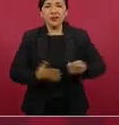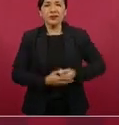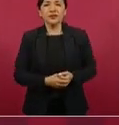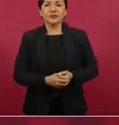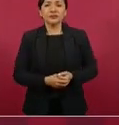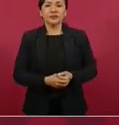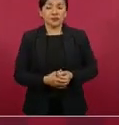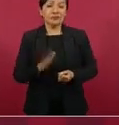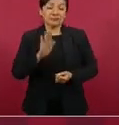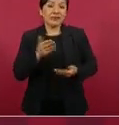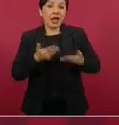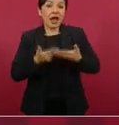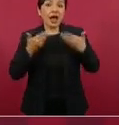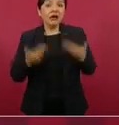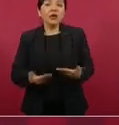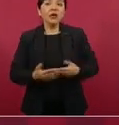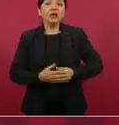Entonces, ahora